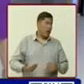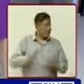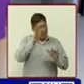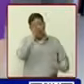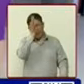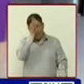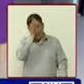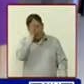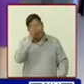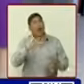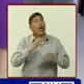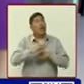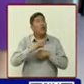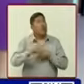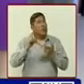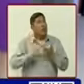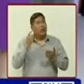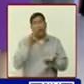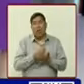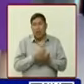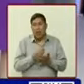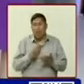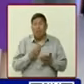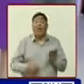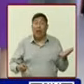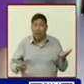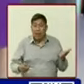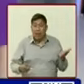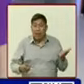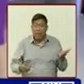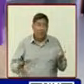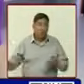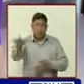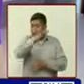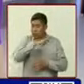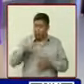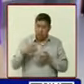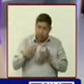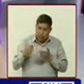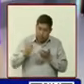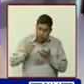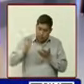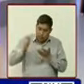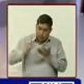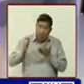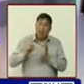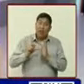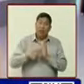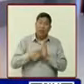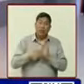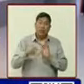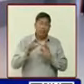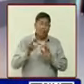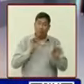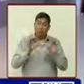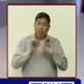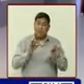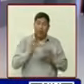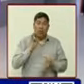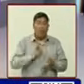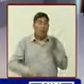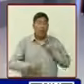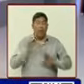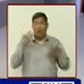ver, tenemos la convocatoria, tenemos el presupuesto. ¿Qué nos falta? Nos falta que se verifiquen los requisitos de los postulantes, que nos den una